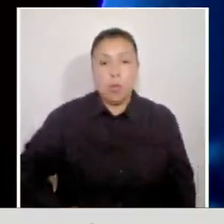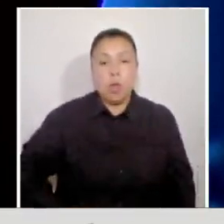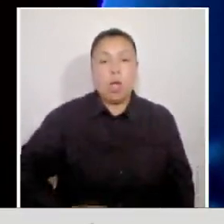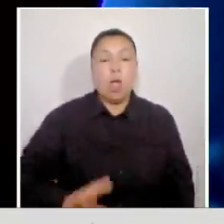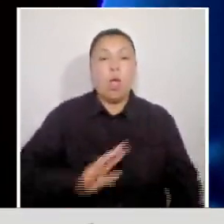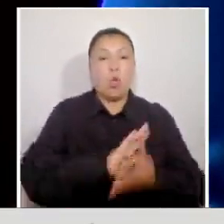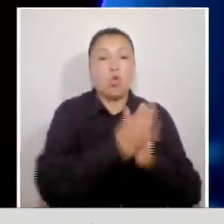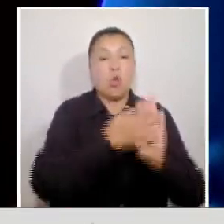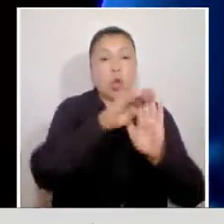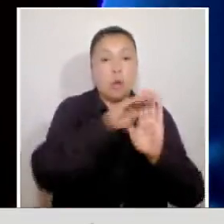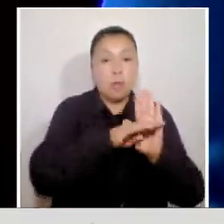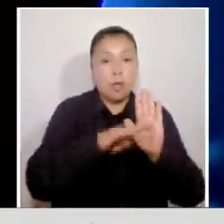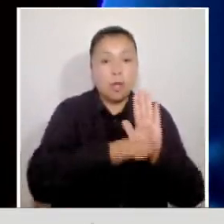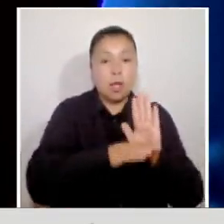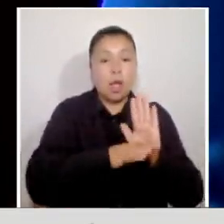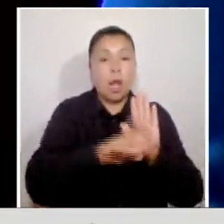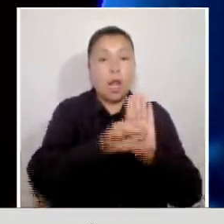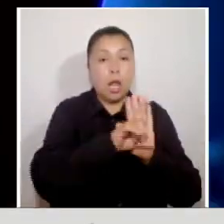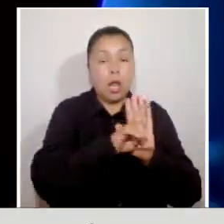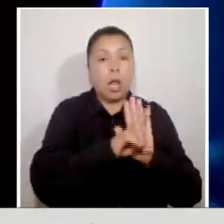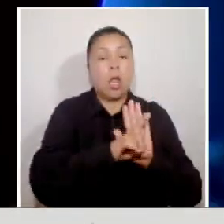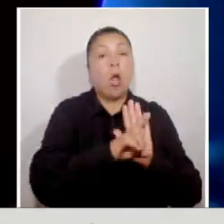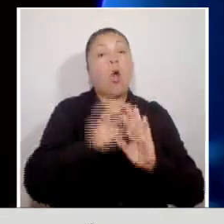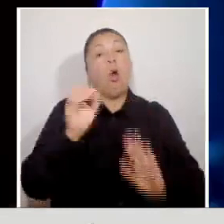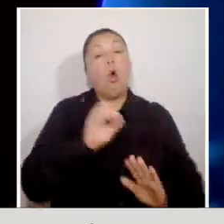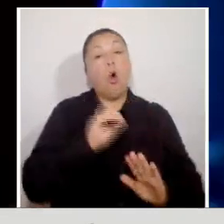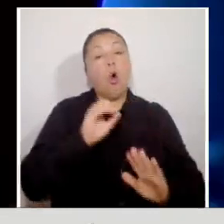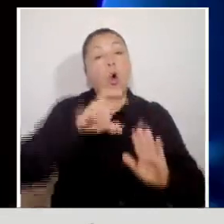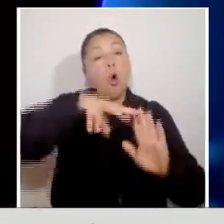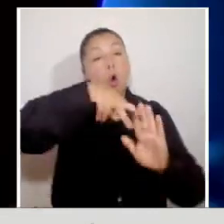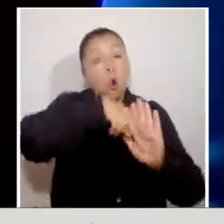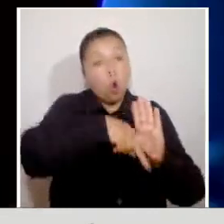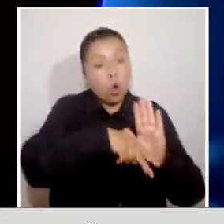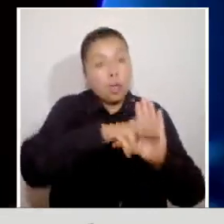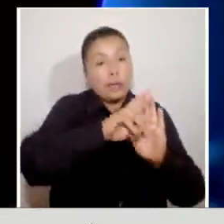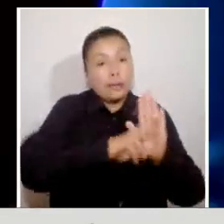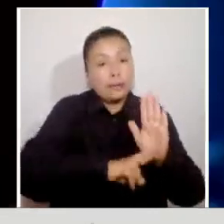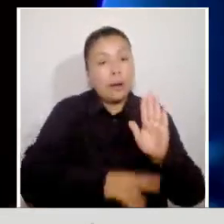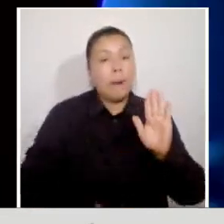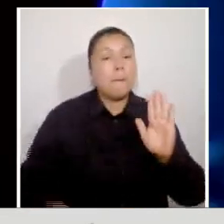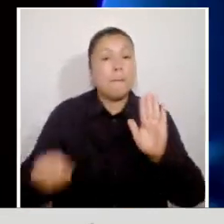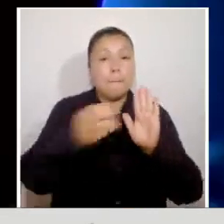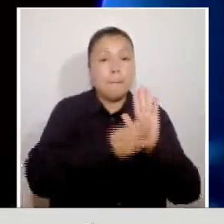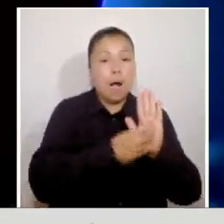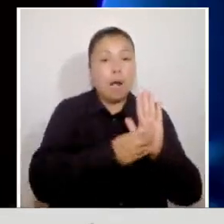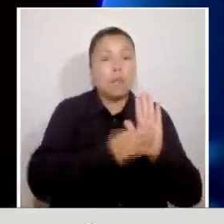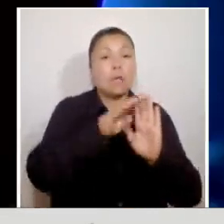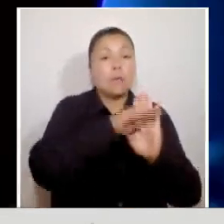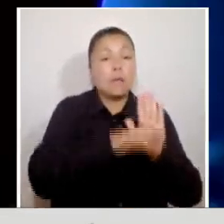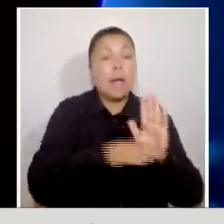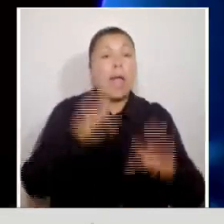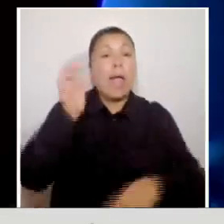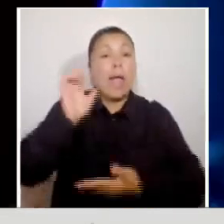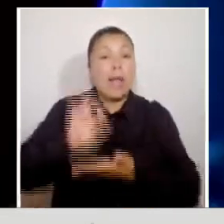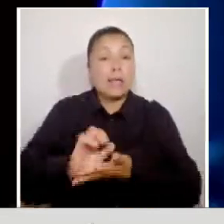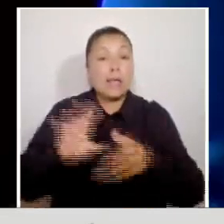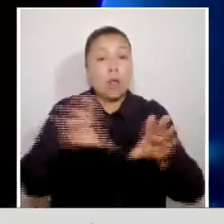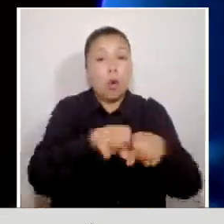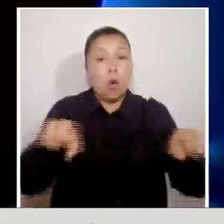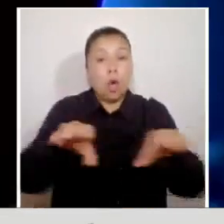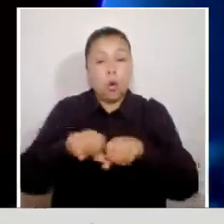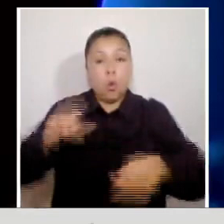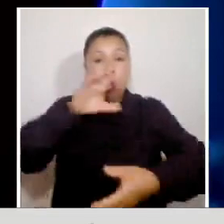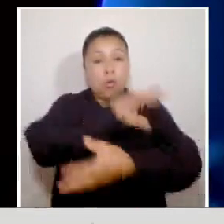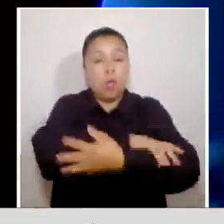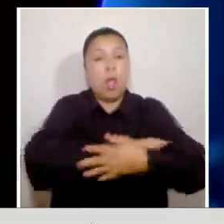las medidas legales y o reglamentarias a fin de Elevar los requisitos para que el Estado a través de convenios le transfiera